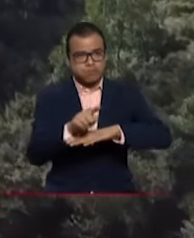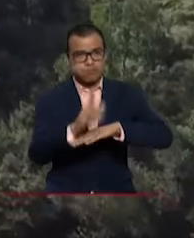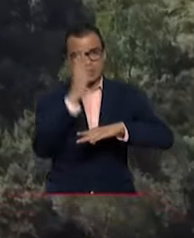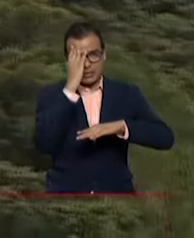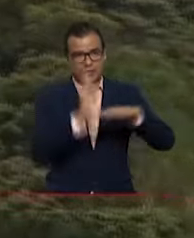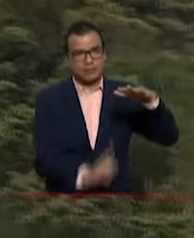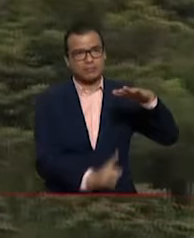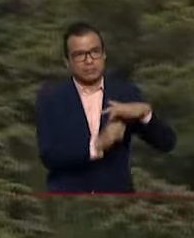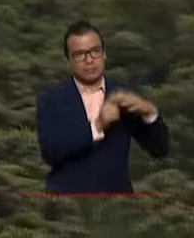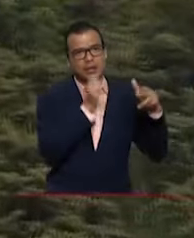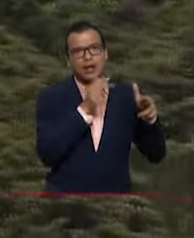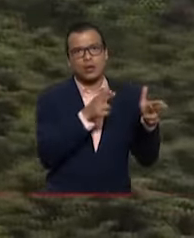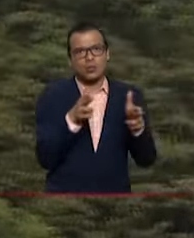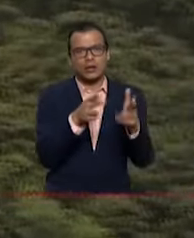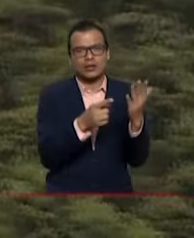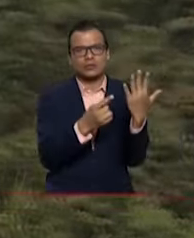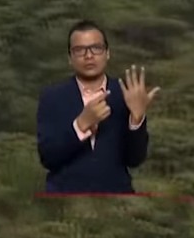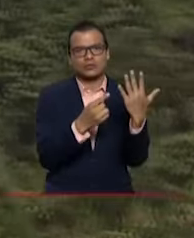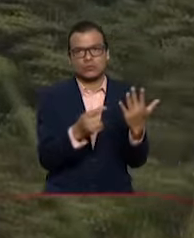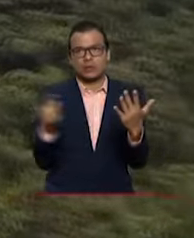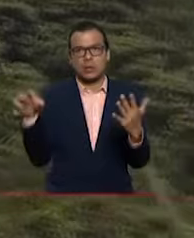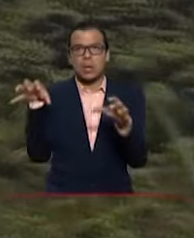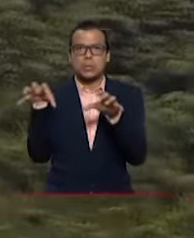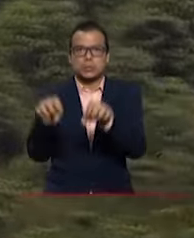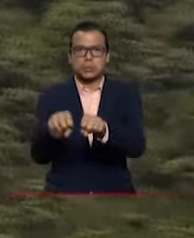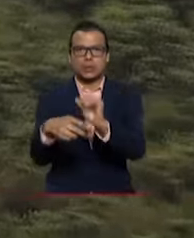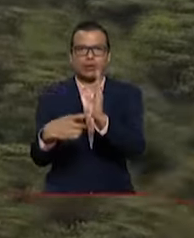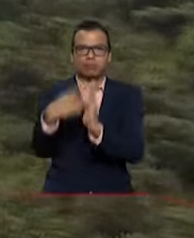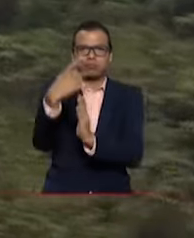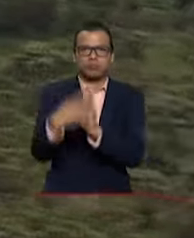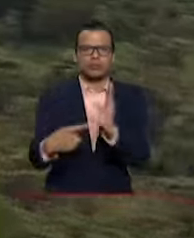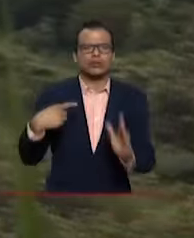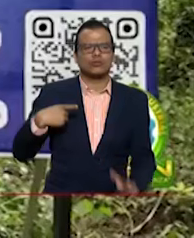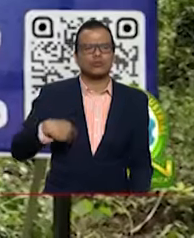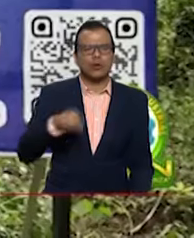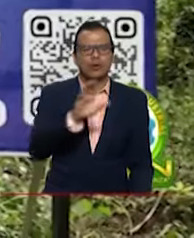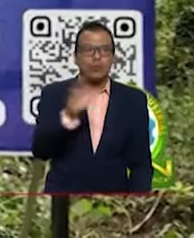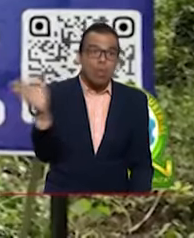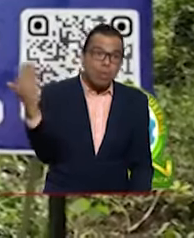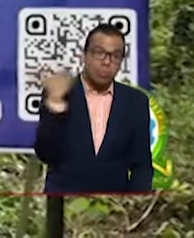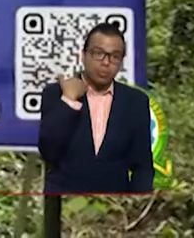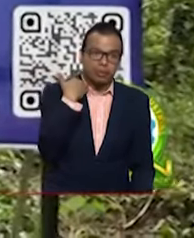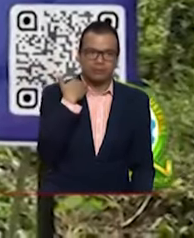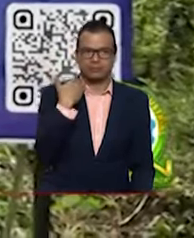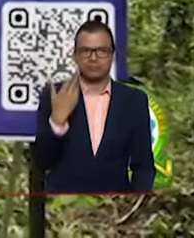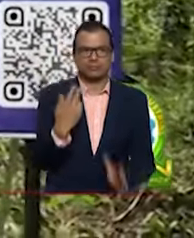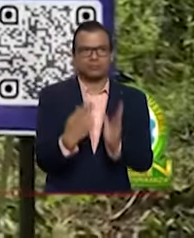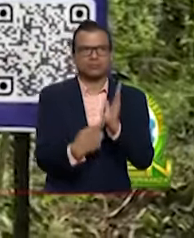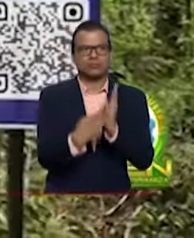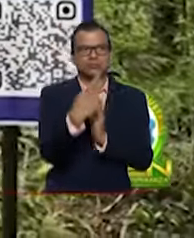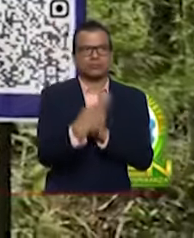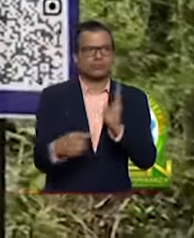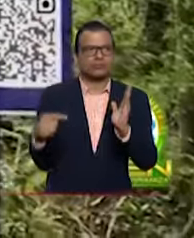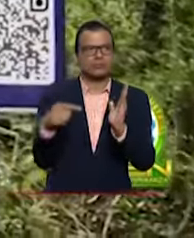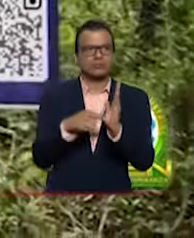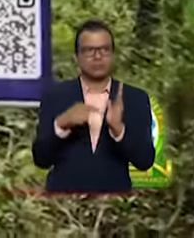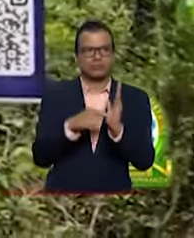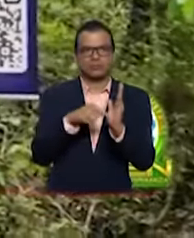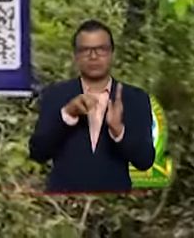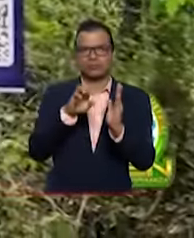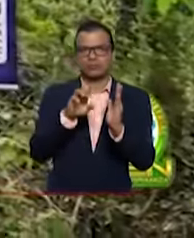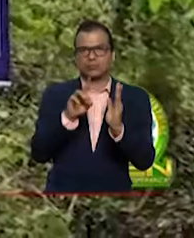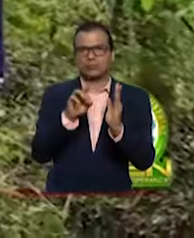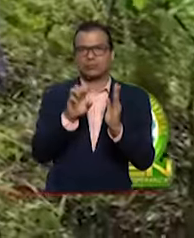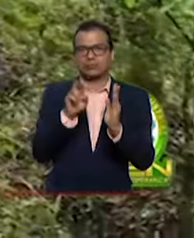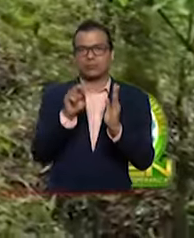que bañan a nuestra ciudad, hagan semejante adefesio. No se dejen engañar. La empresa Proyecto Agroindustrial Edén SAS